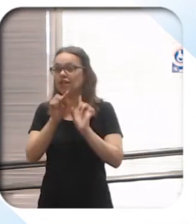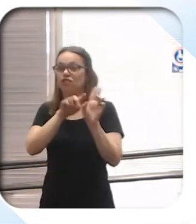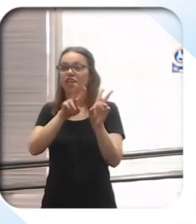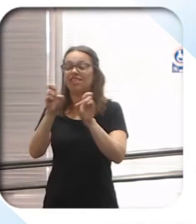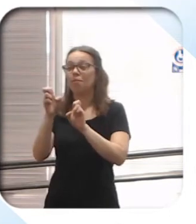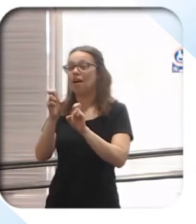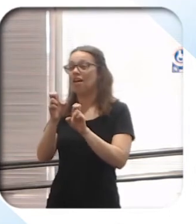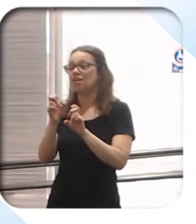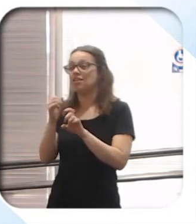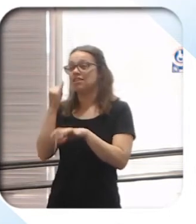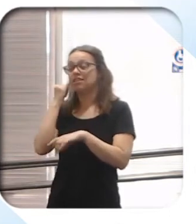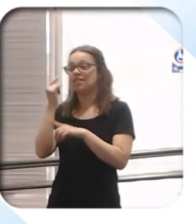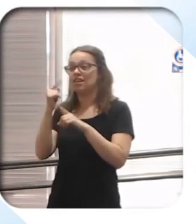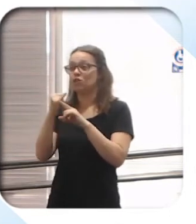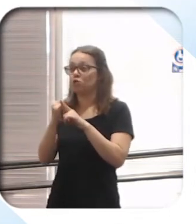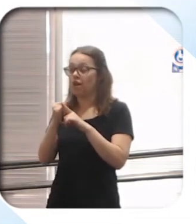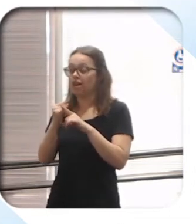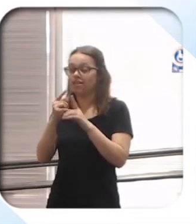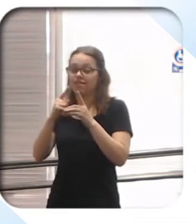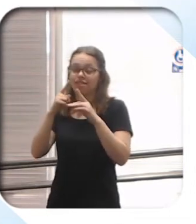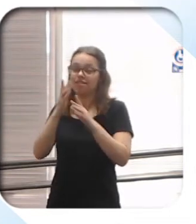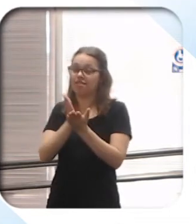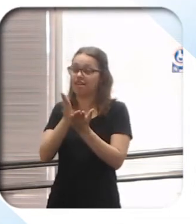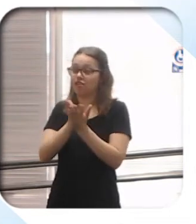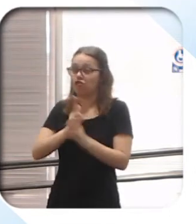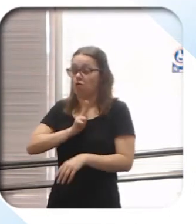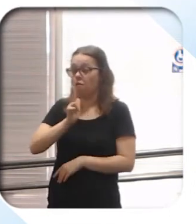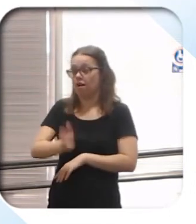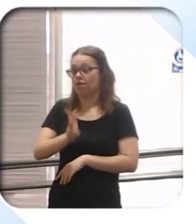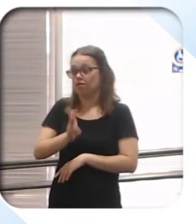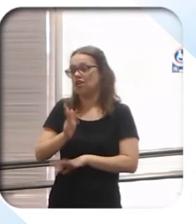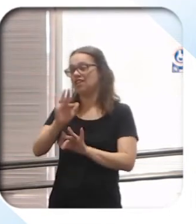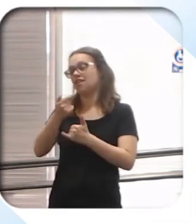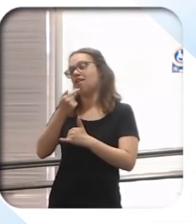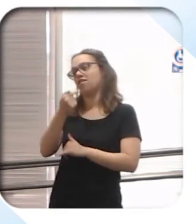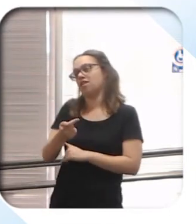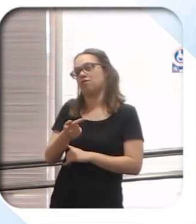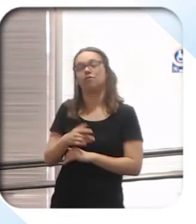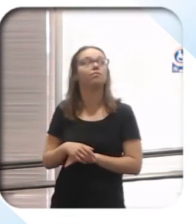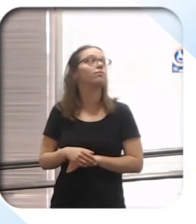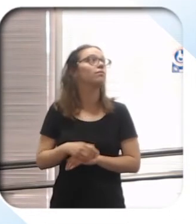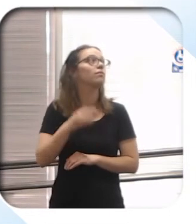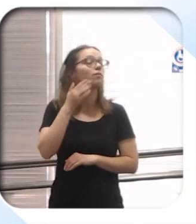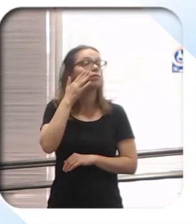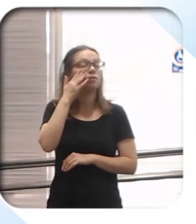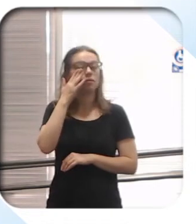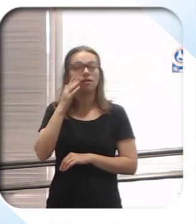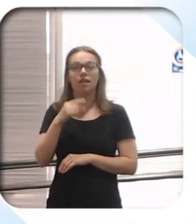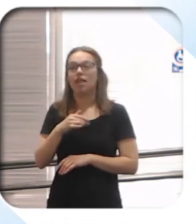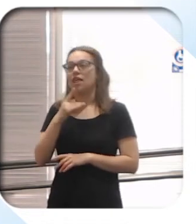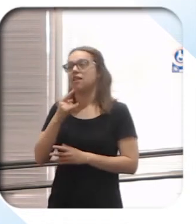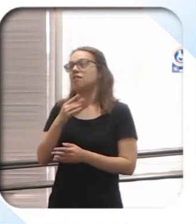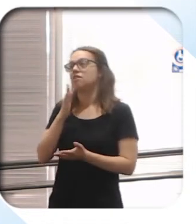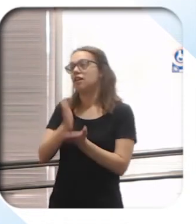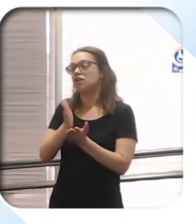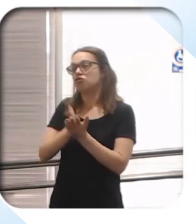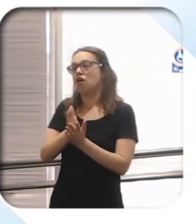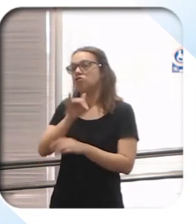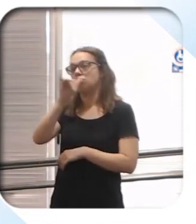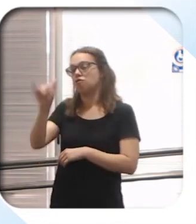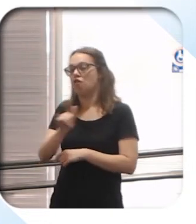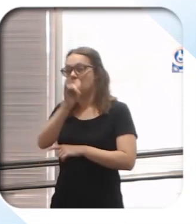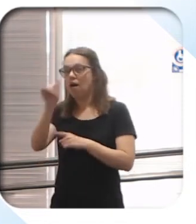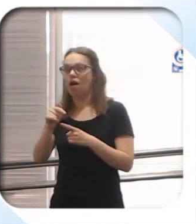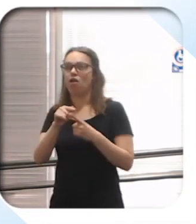sexuales del ser humano. Vamos a hablar de algo que ya se dijo, pero lo voy a solamente porque ya lo había puesto. El derecho a ser informado, el derecho, porque, a